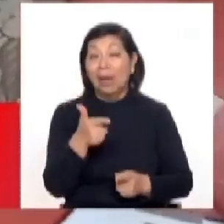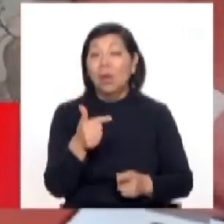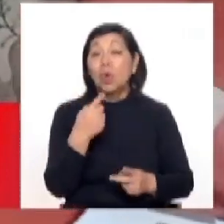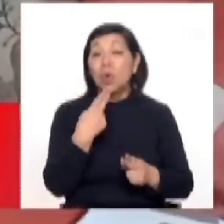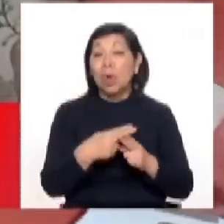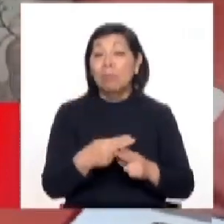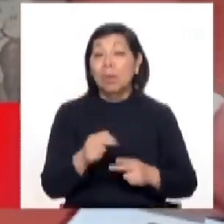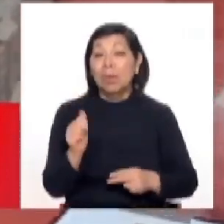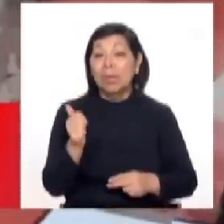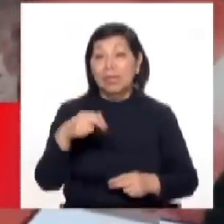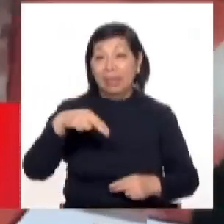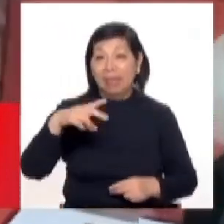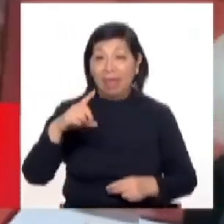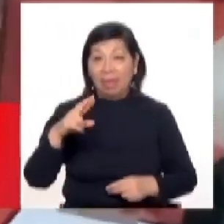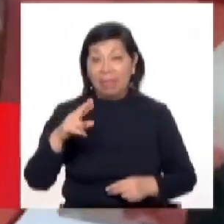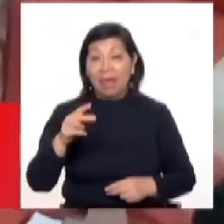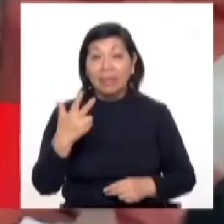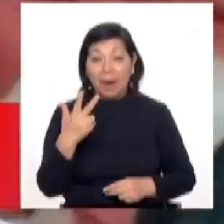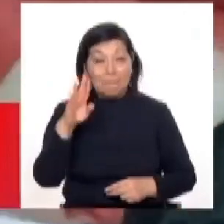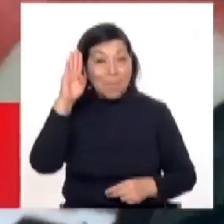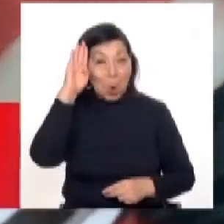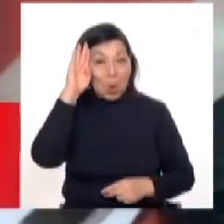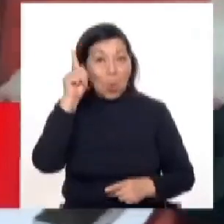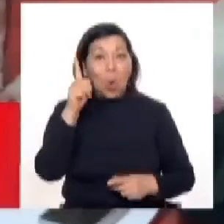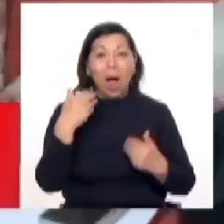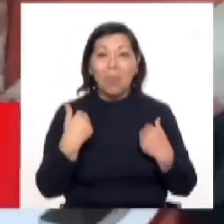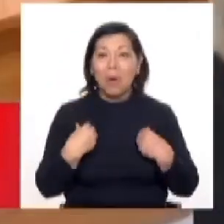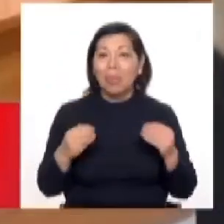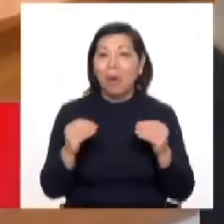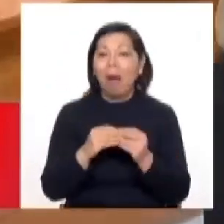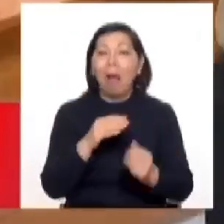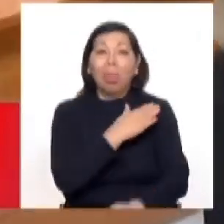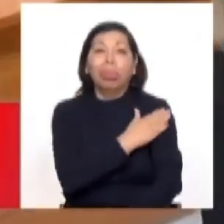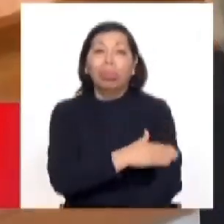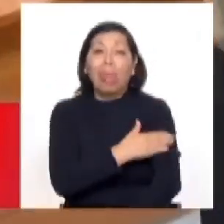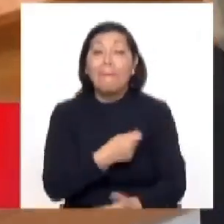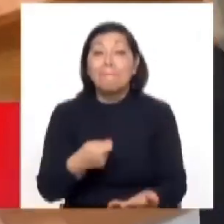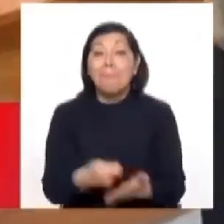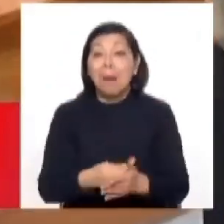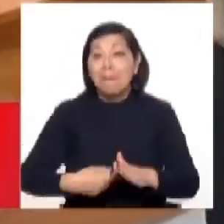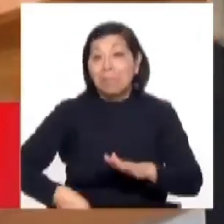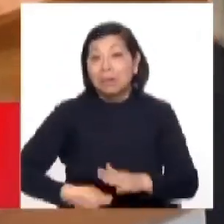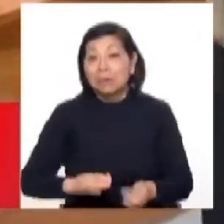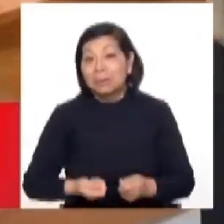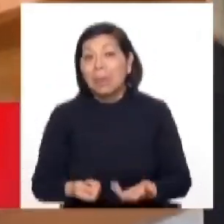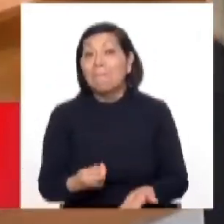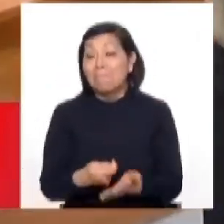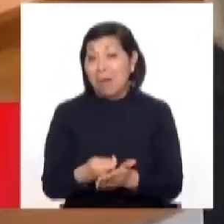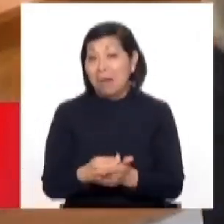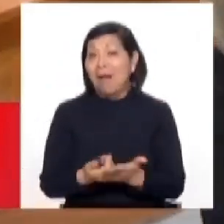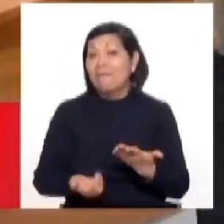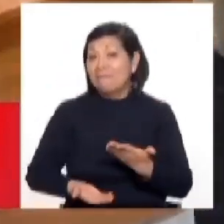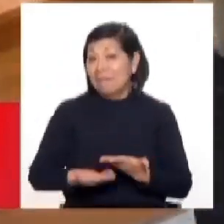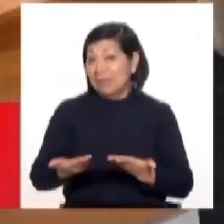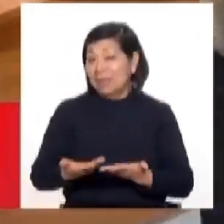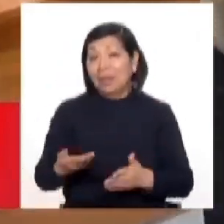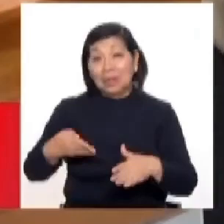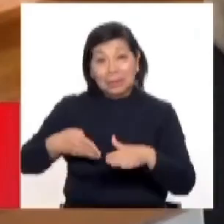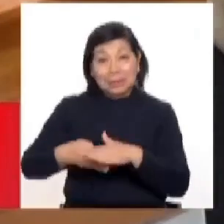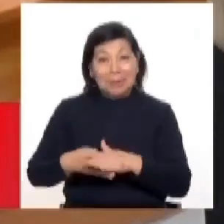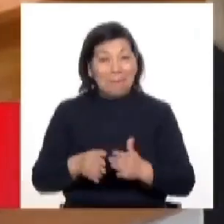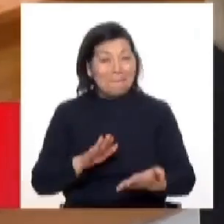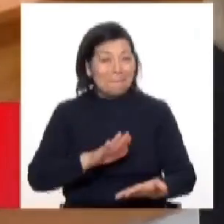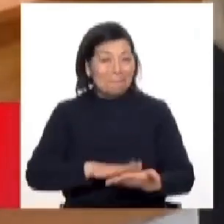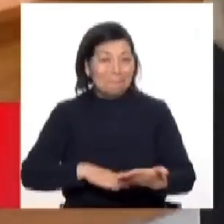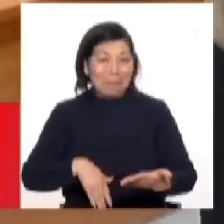Sandra, así como 3 efectivos policiales y un abogado. Lo que hacían era promover, financiar, facilitar el ingreso